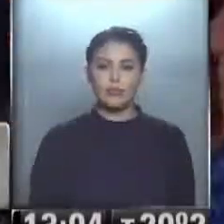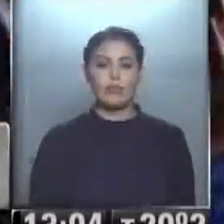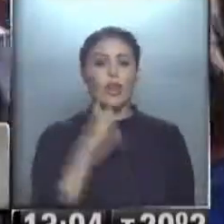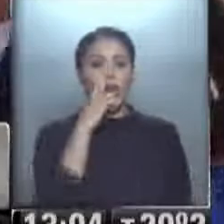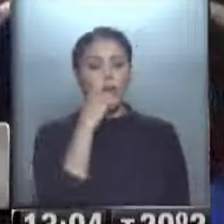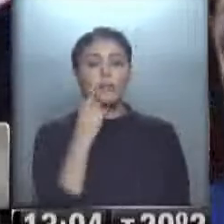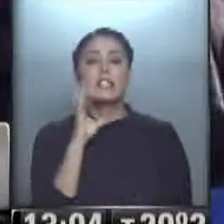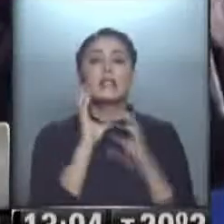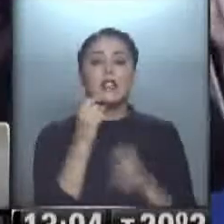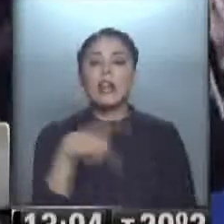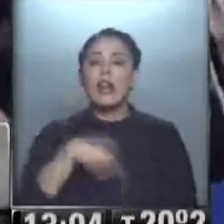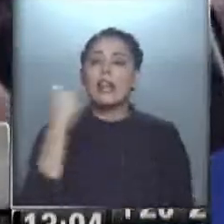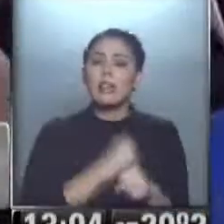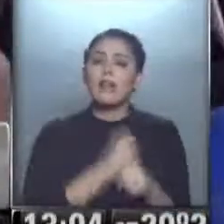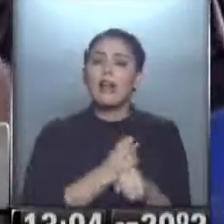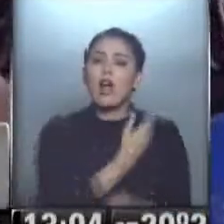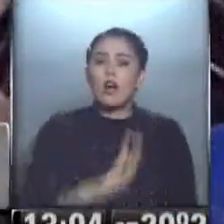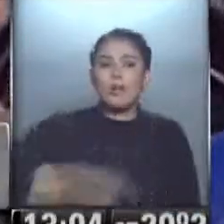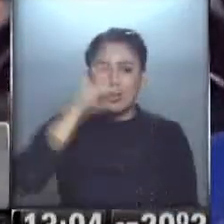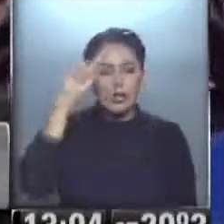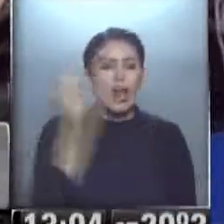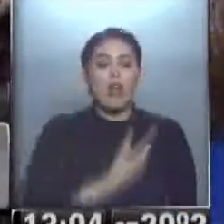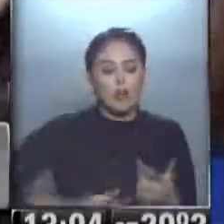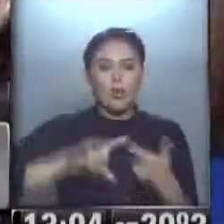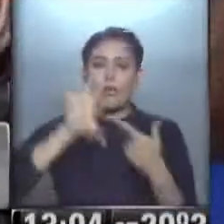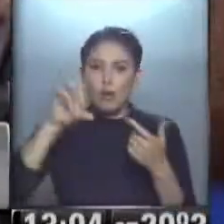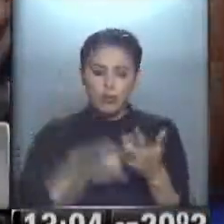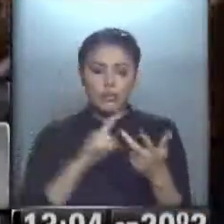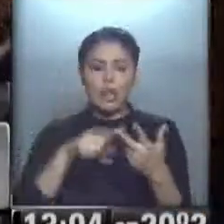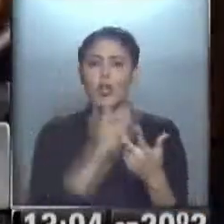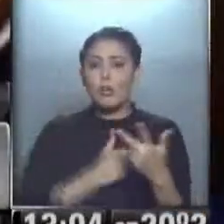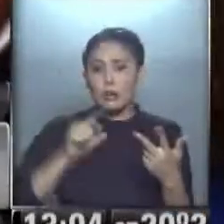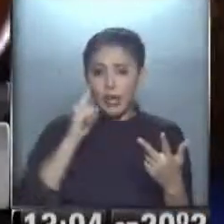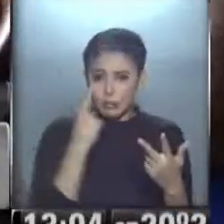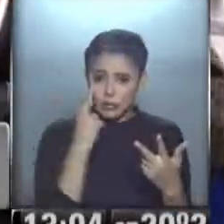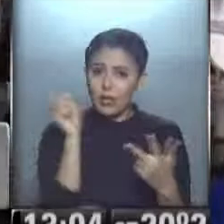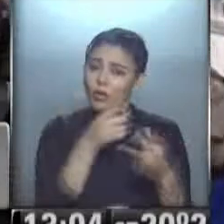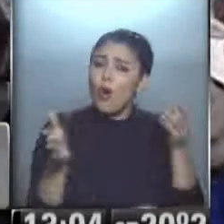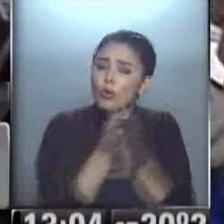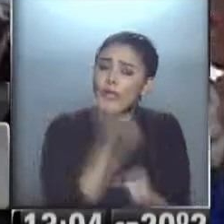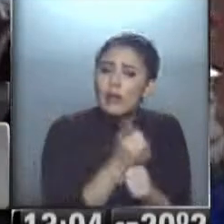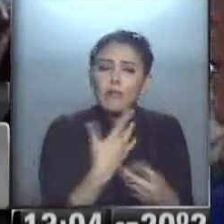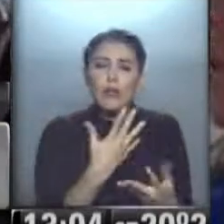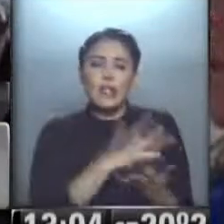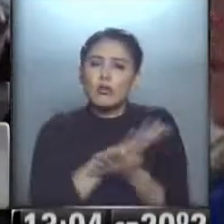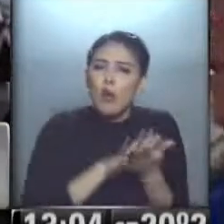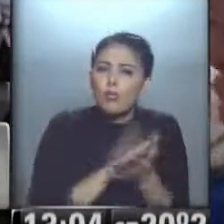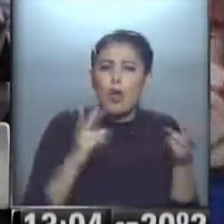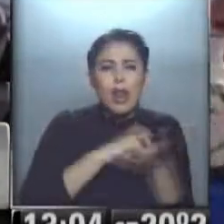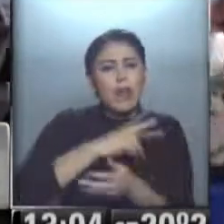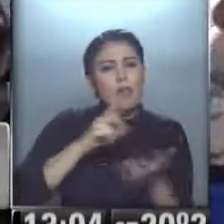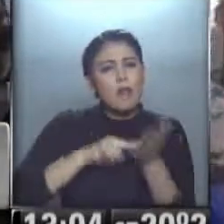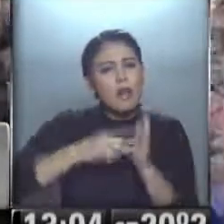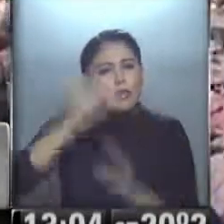Y por supuesto el gobierno municipal muy coordinadamente para poder paliar esta contingencia que surgió ayer a